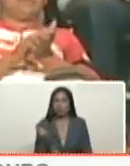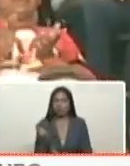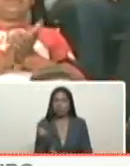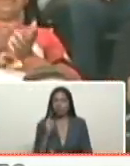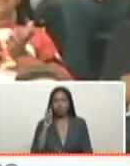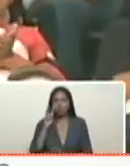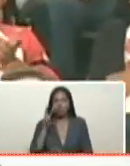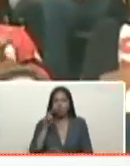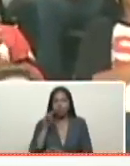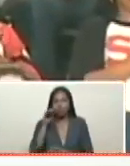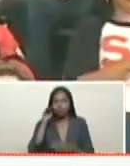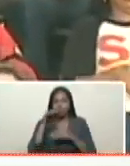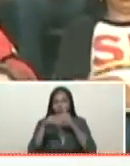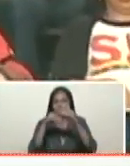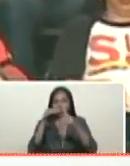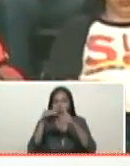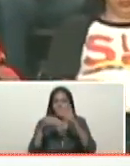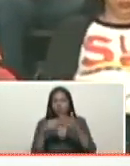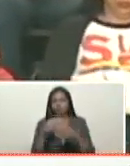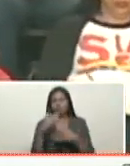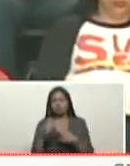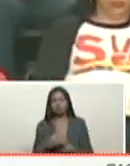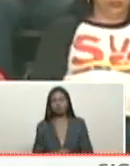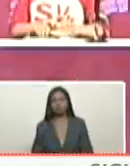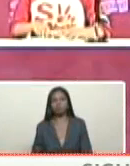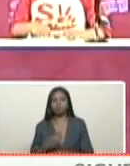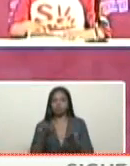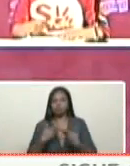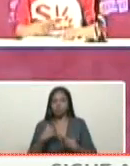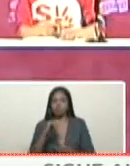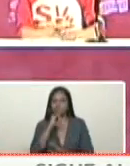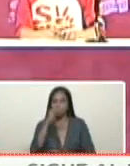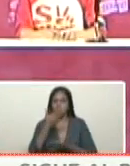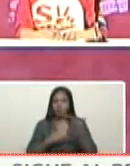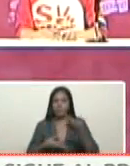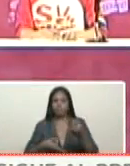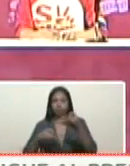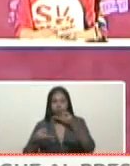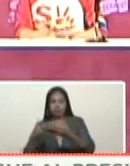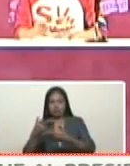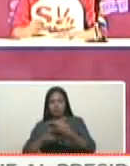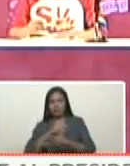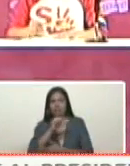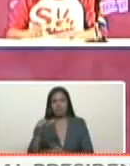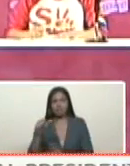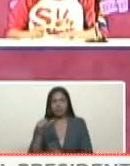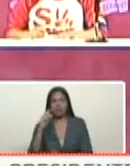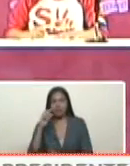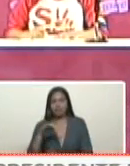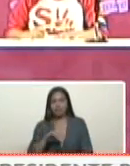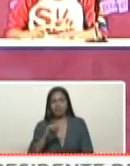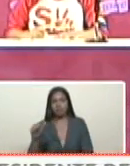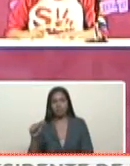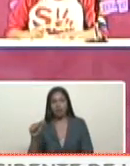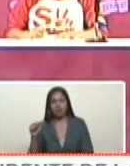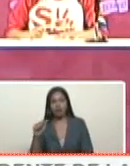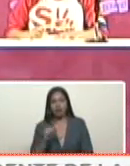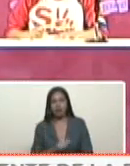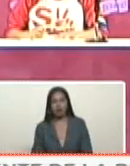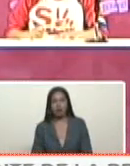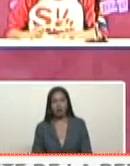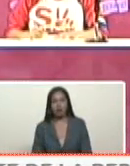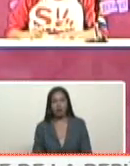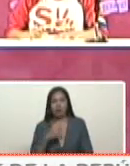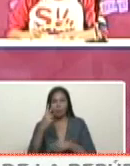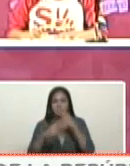Seguimos avanzando todos los días. Yo recibo los informes de ustedes semanalmente. Esta semana, en las